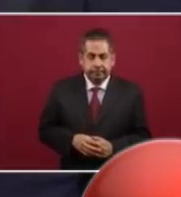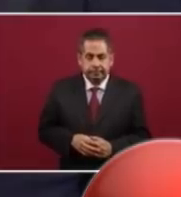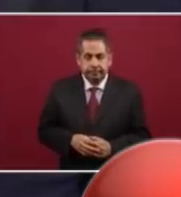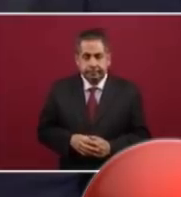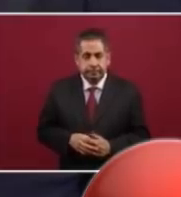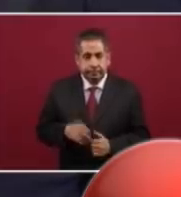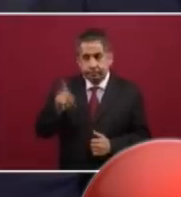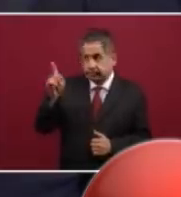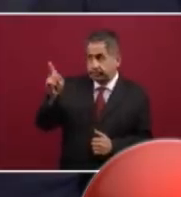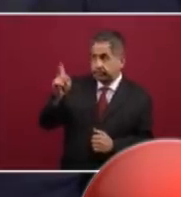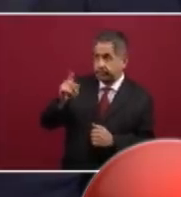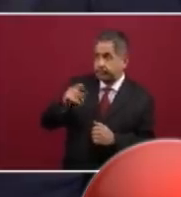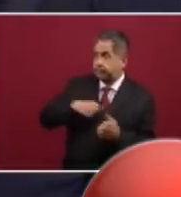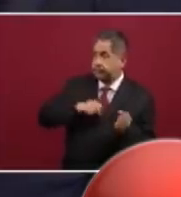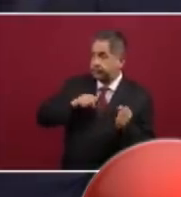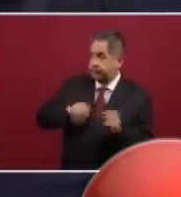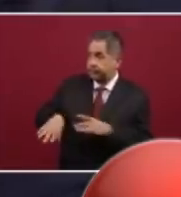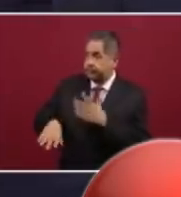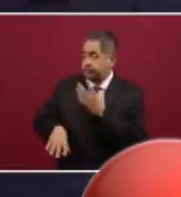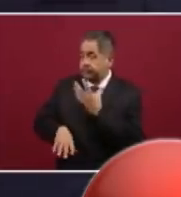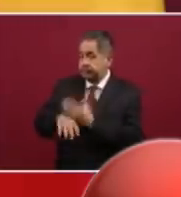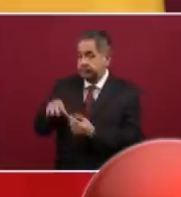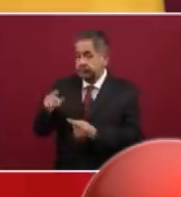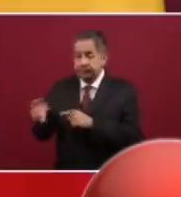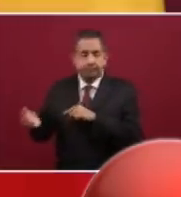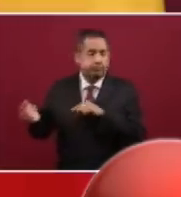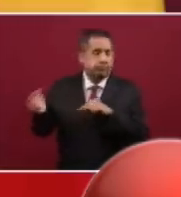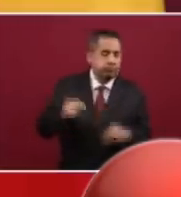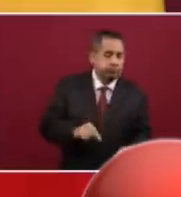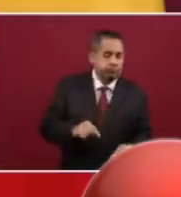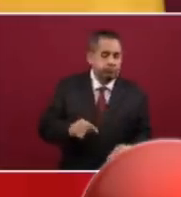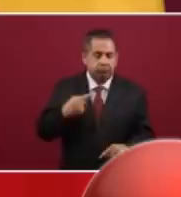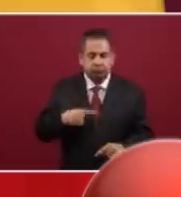del exilio llegan gentes,